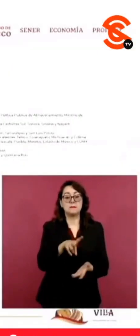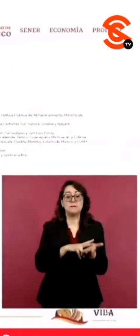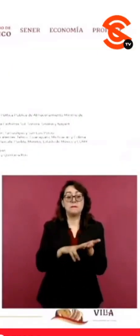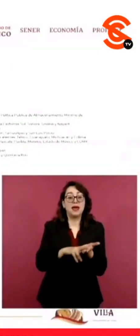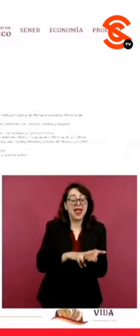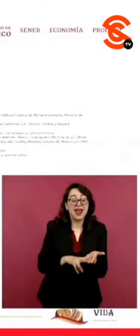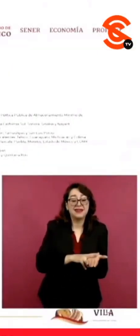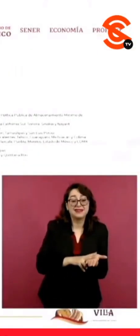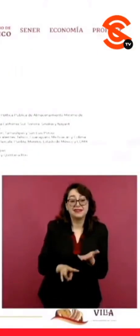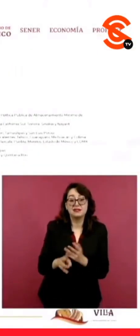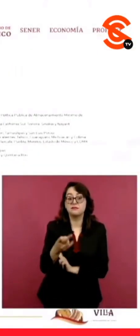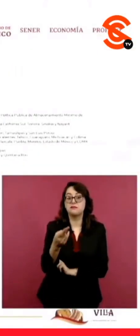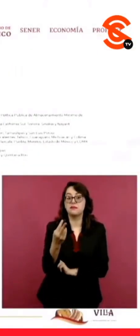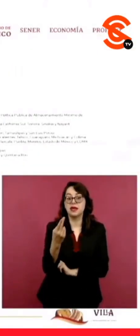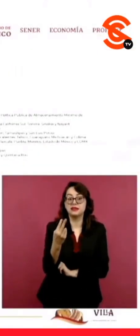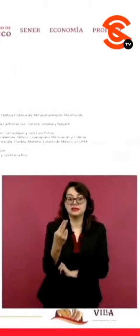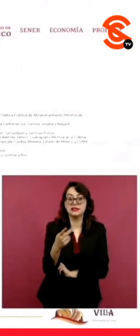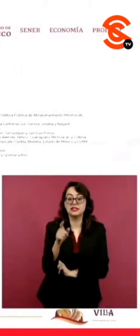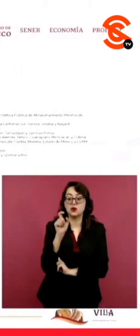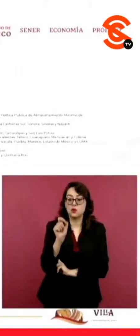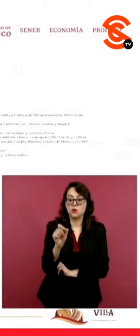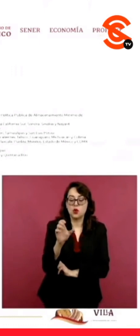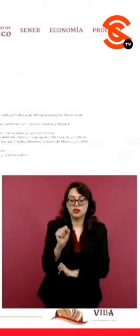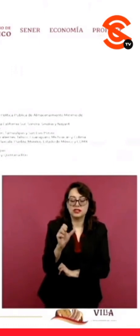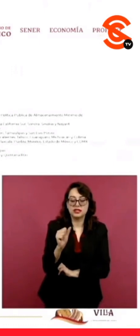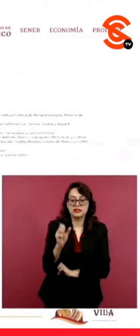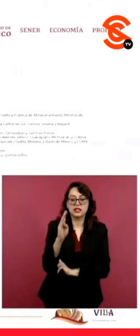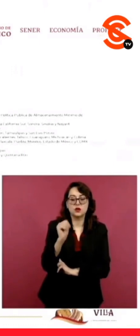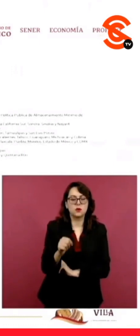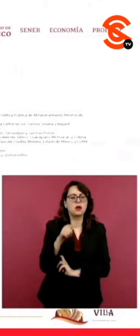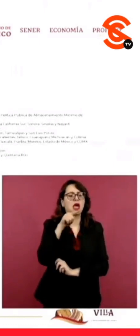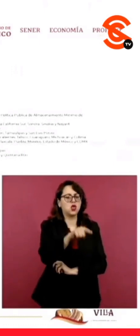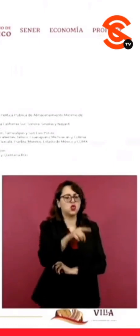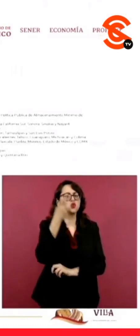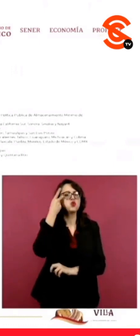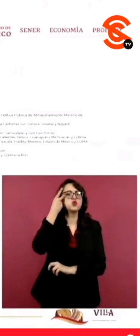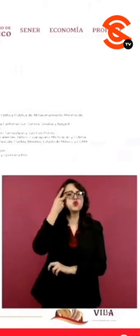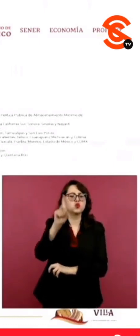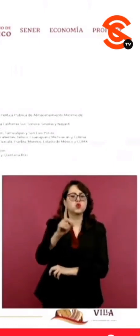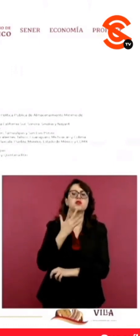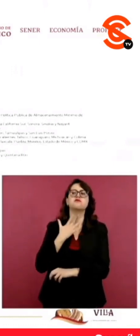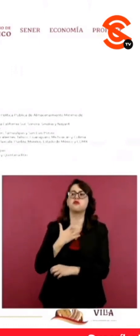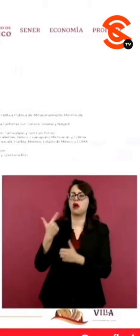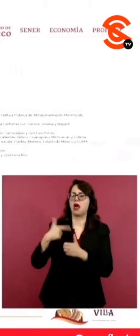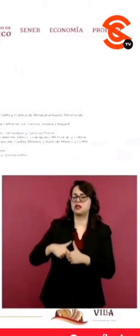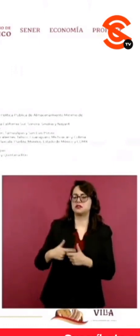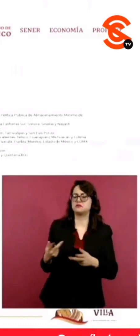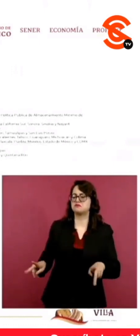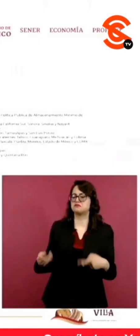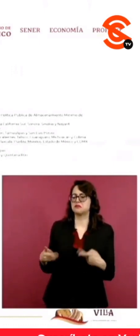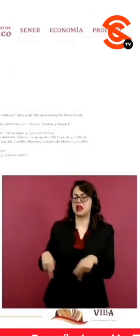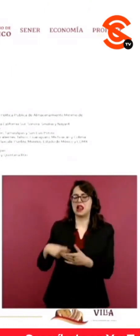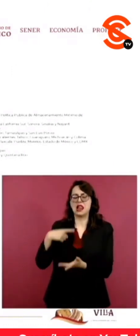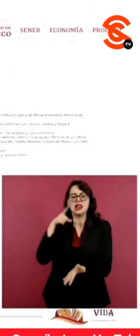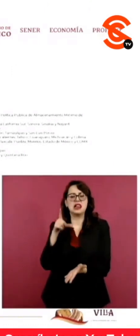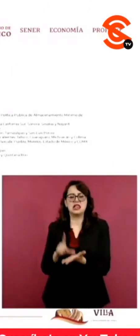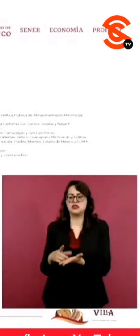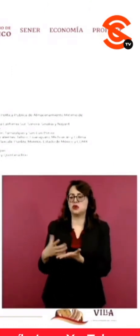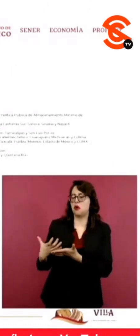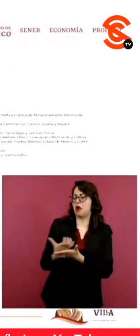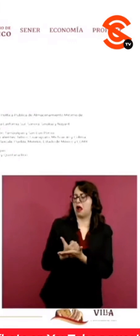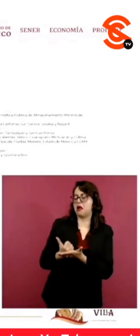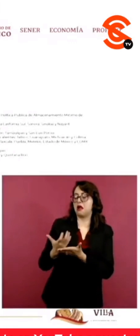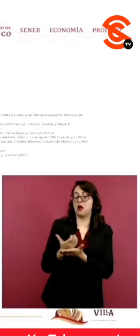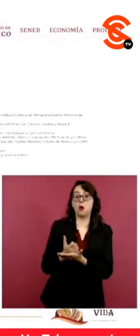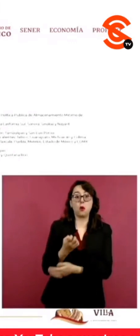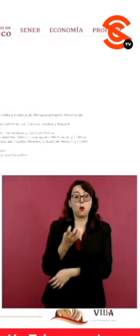69 centavos el litro, tiene un margen, fíjense nada más, de 4 pesos 21 centavos.